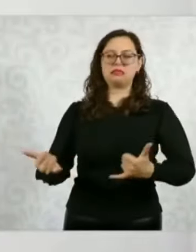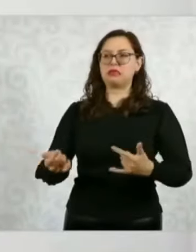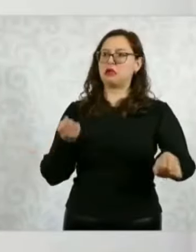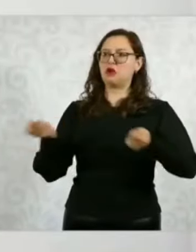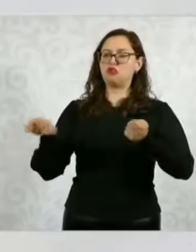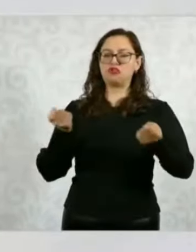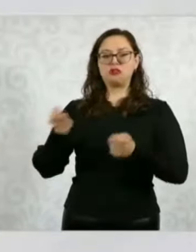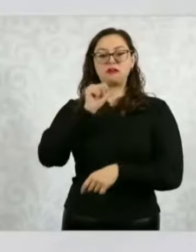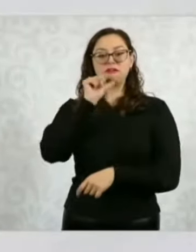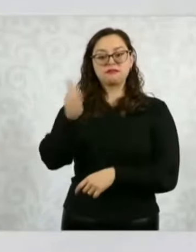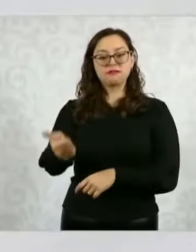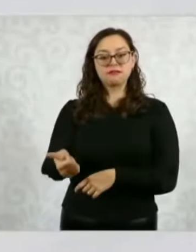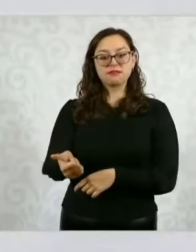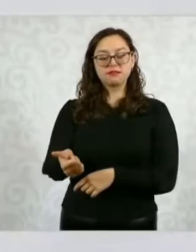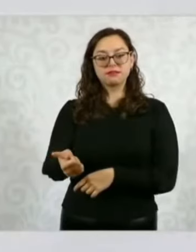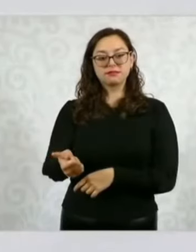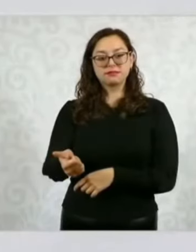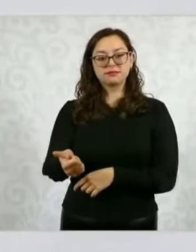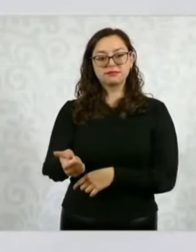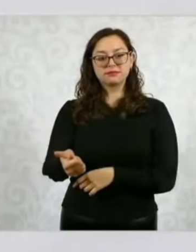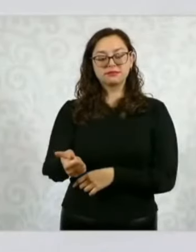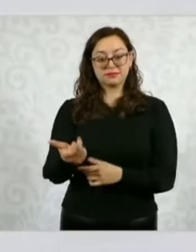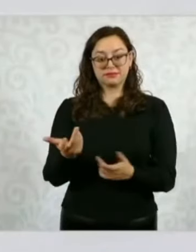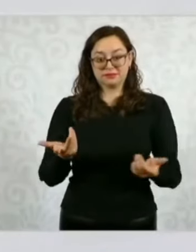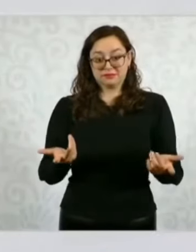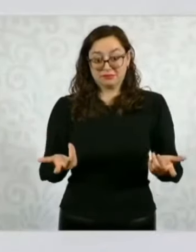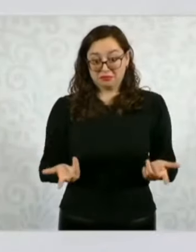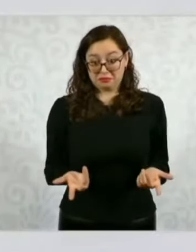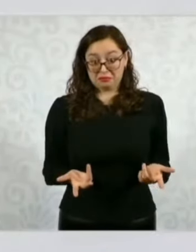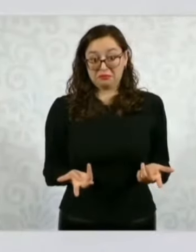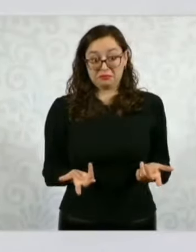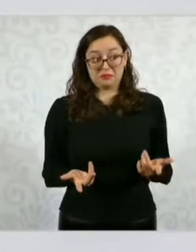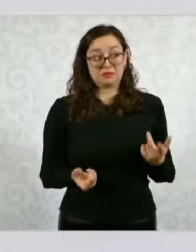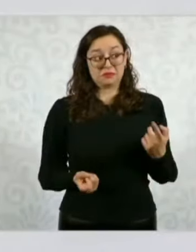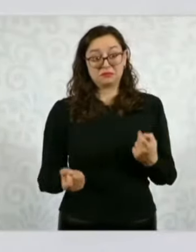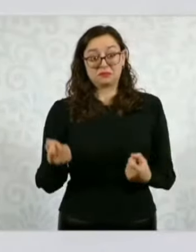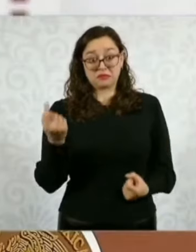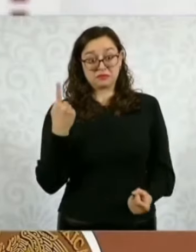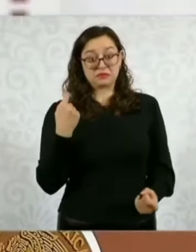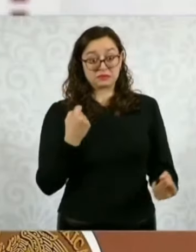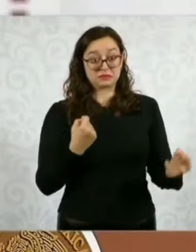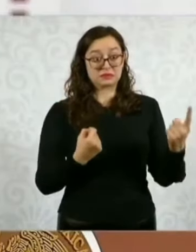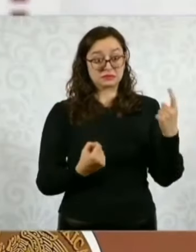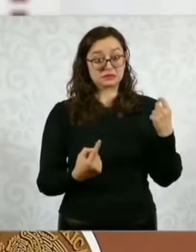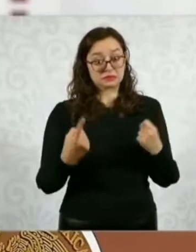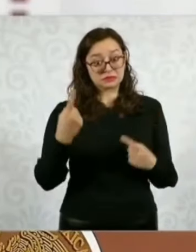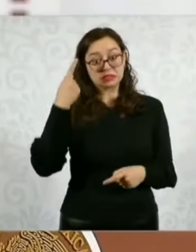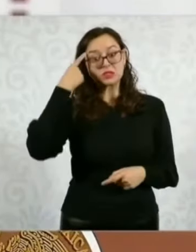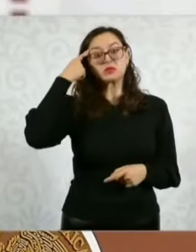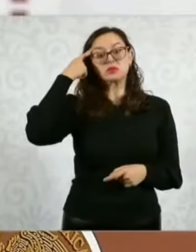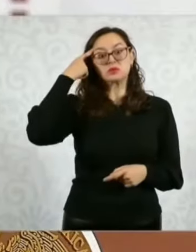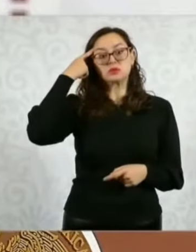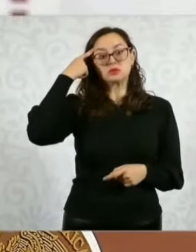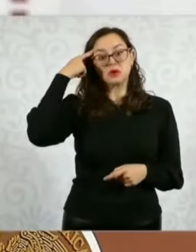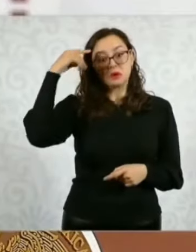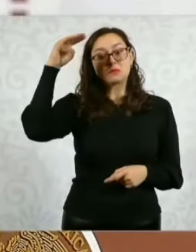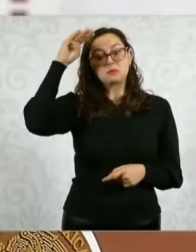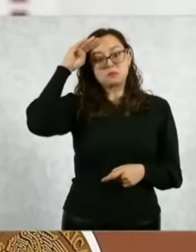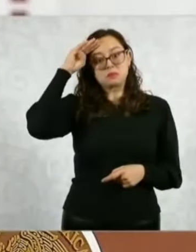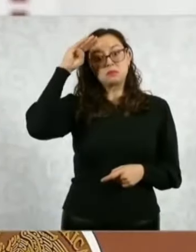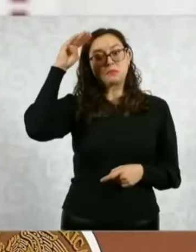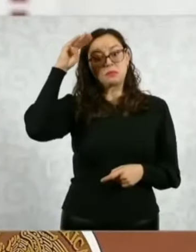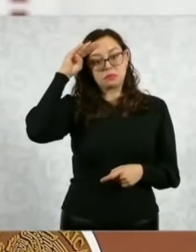Había y hay la idea de que las libertades democráticas y la